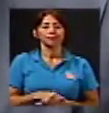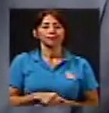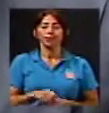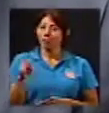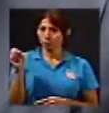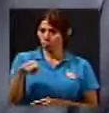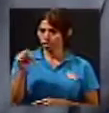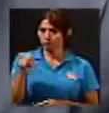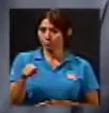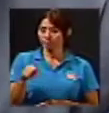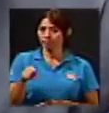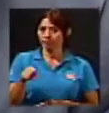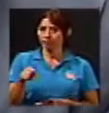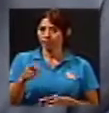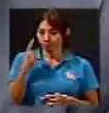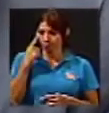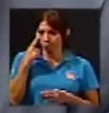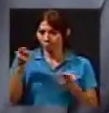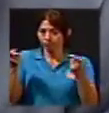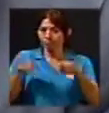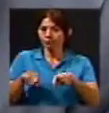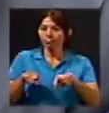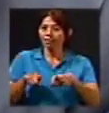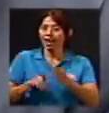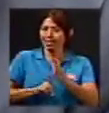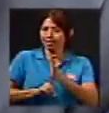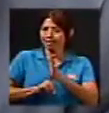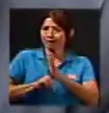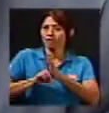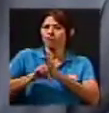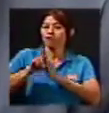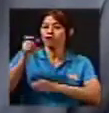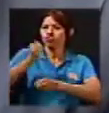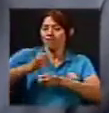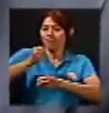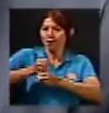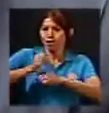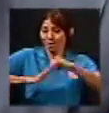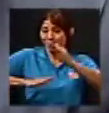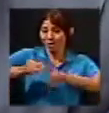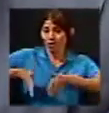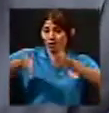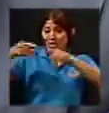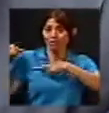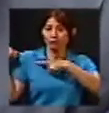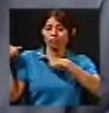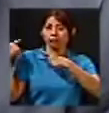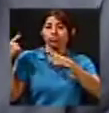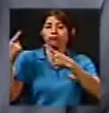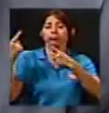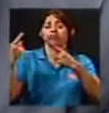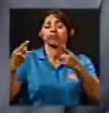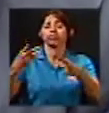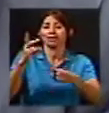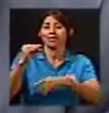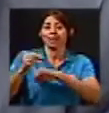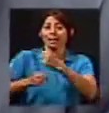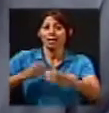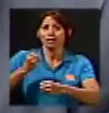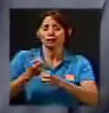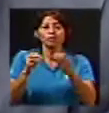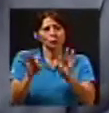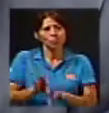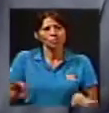que el desarrollo o el desempeño de la facultad durante estos 70 años ha sido importantísima, en tanto y